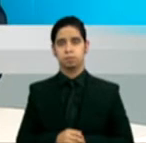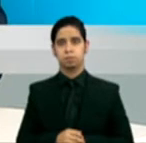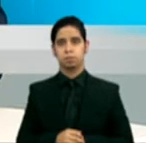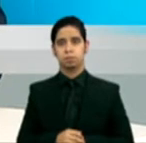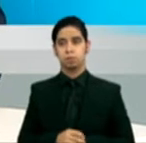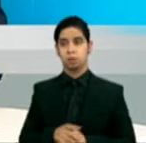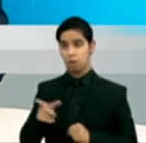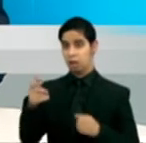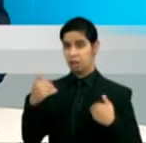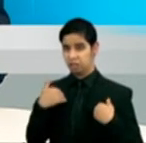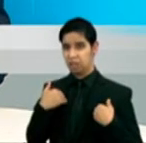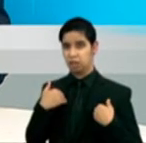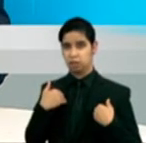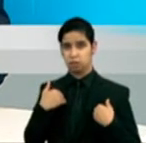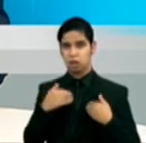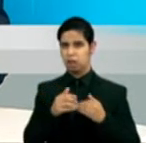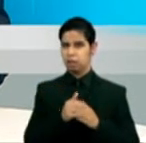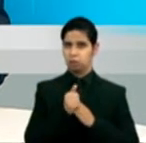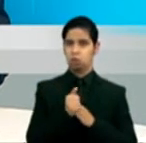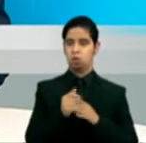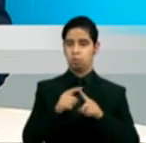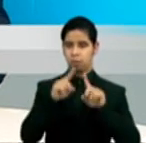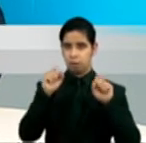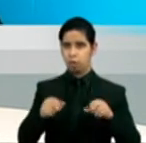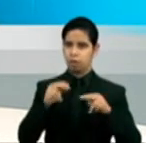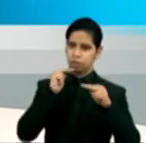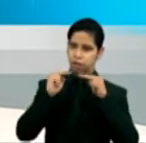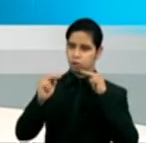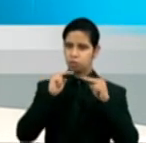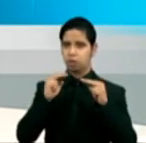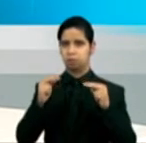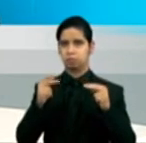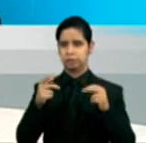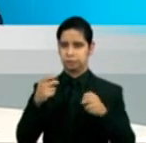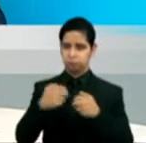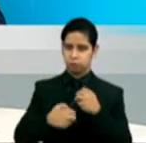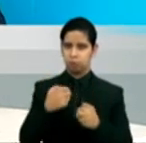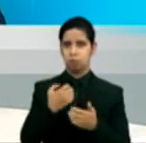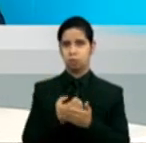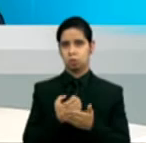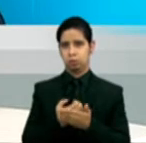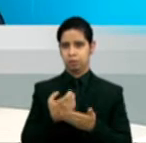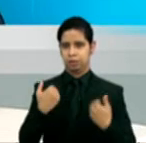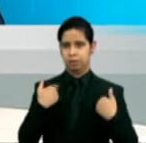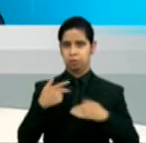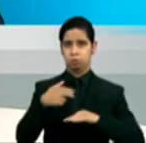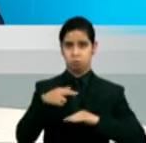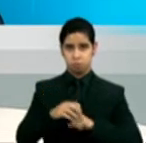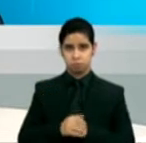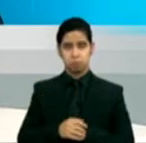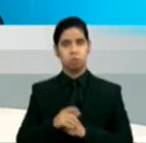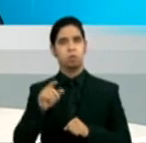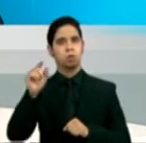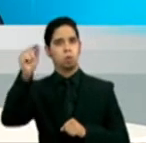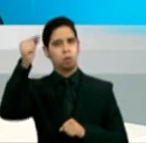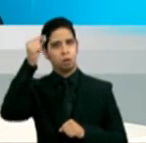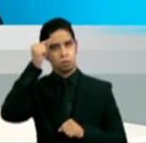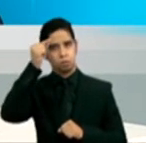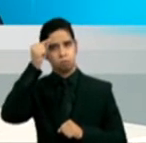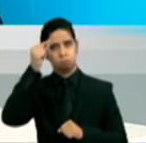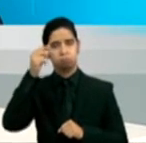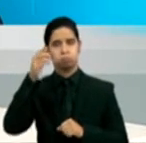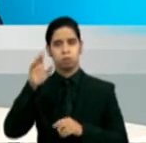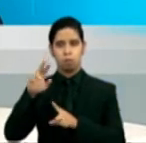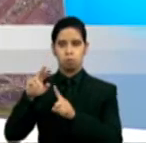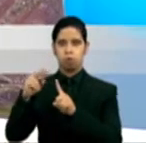para poder negociar con esta situación tan crítica que vive el país? Bueno, el gobernador en Puerto Rico, desde el punto de